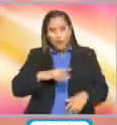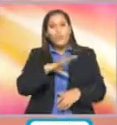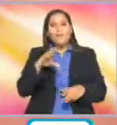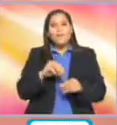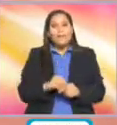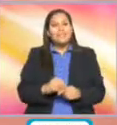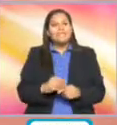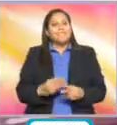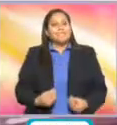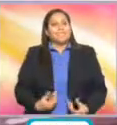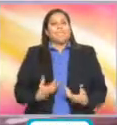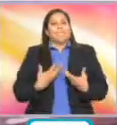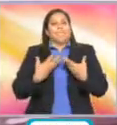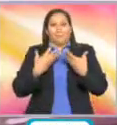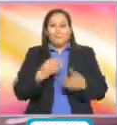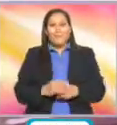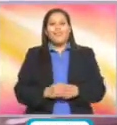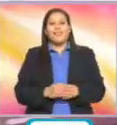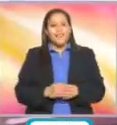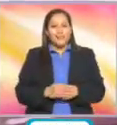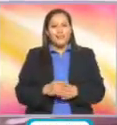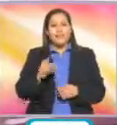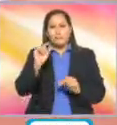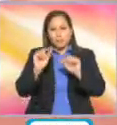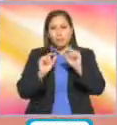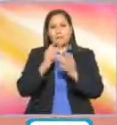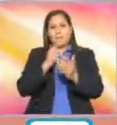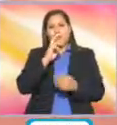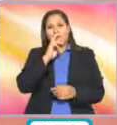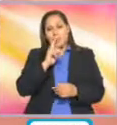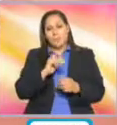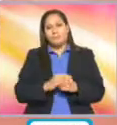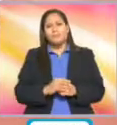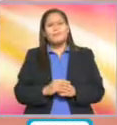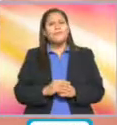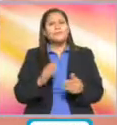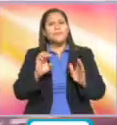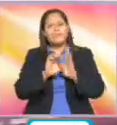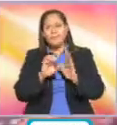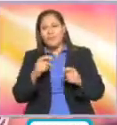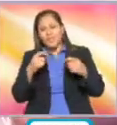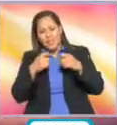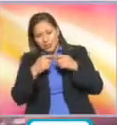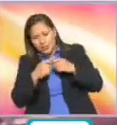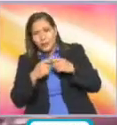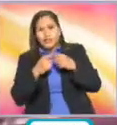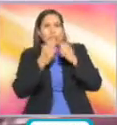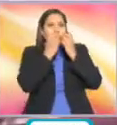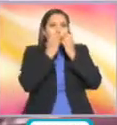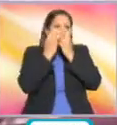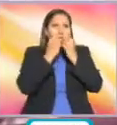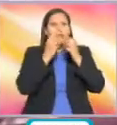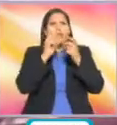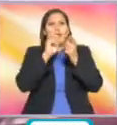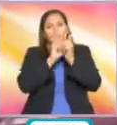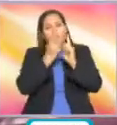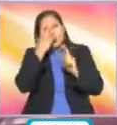hablando de depresión, para que el paciente vaya saliendo adelante. En el caso, por ejemplo, de ansiedad, depresión, también esta liberación